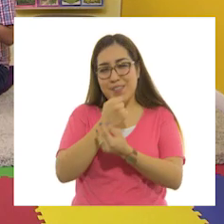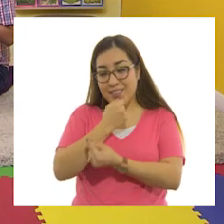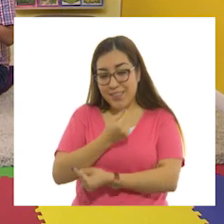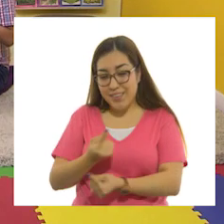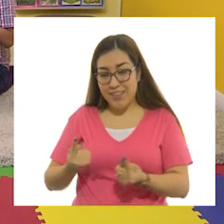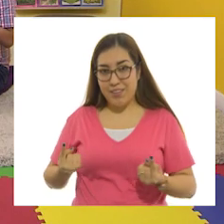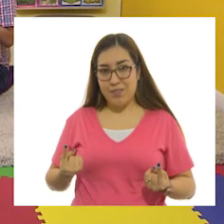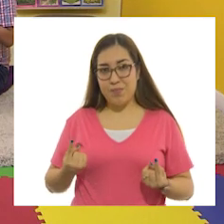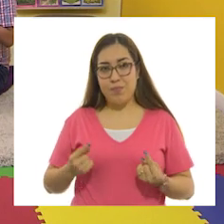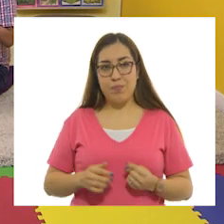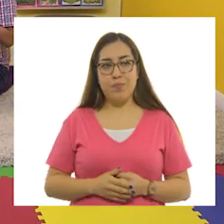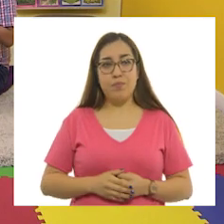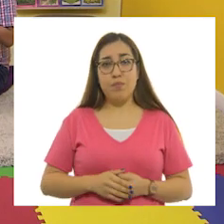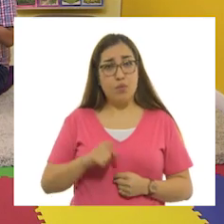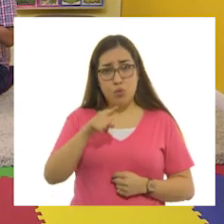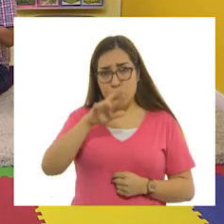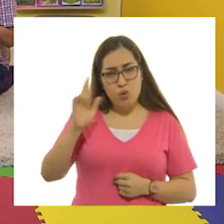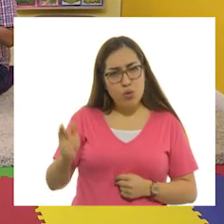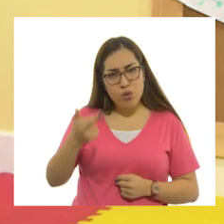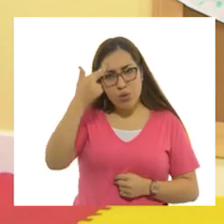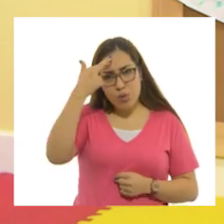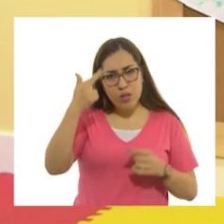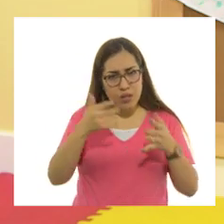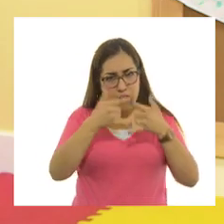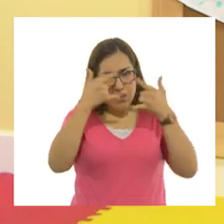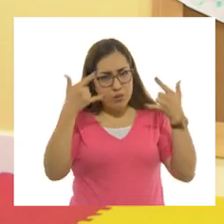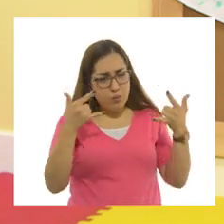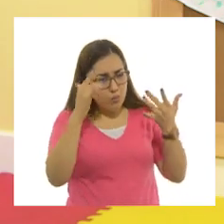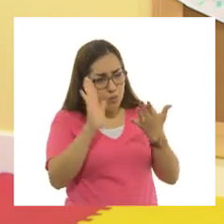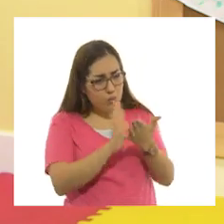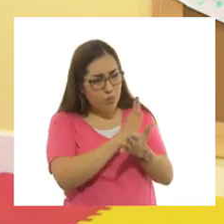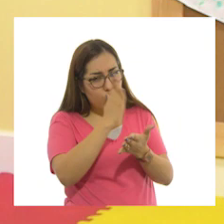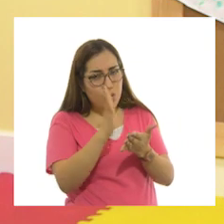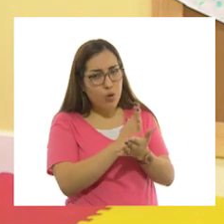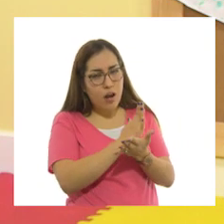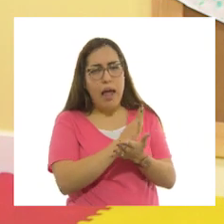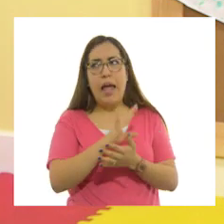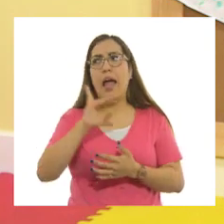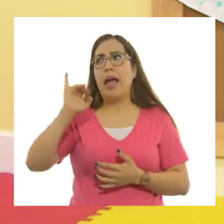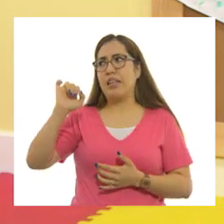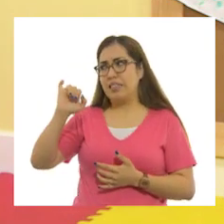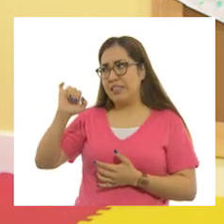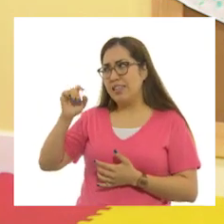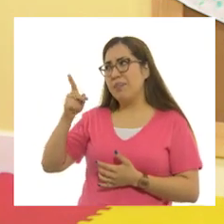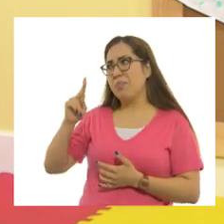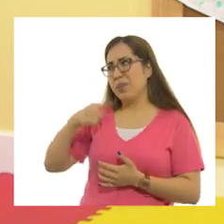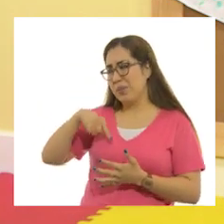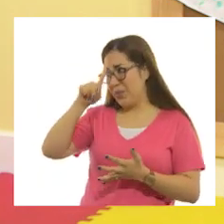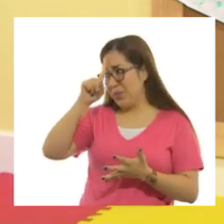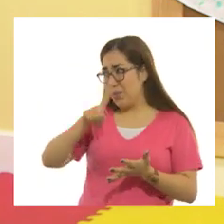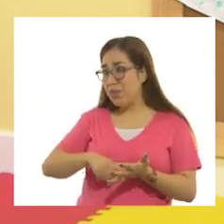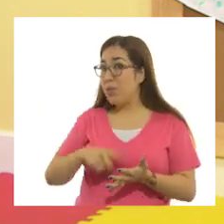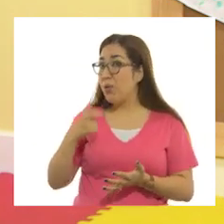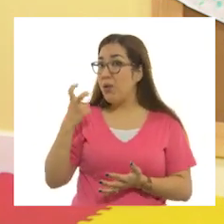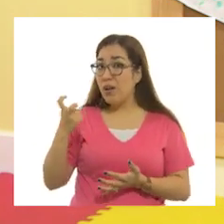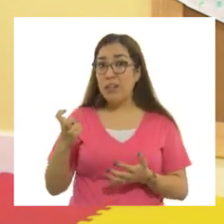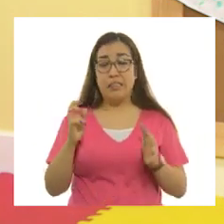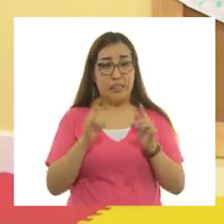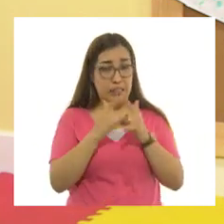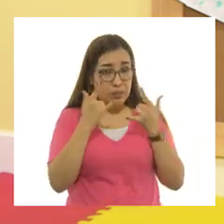escuchaste una leyenda sí pues sí pero pienso que tal vez ese tipo de literatura no es tan